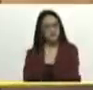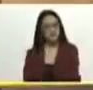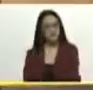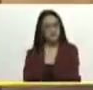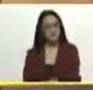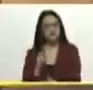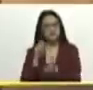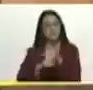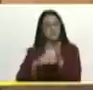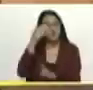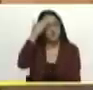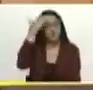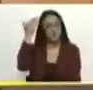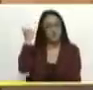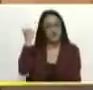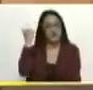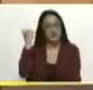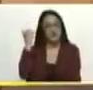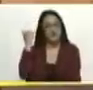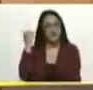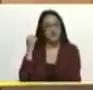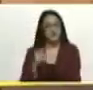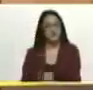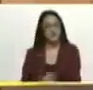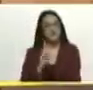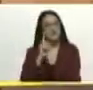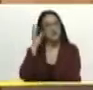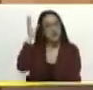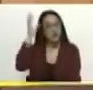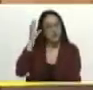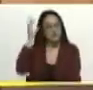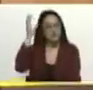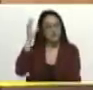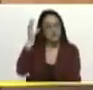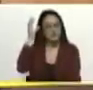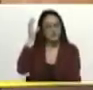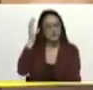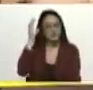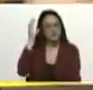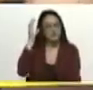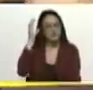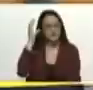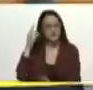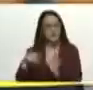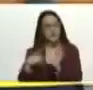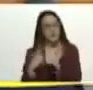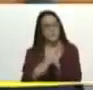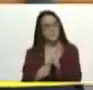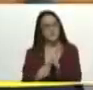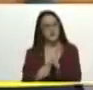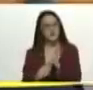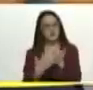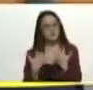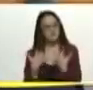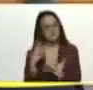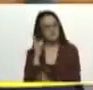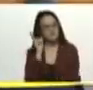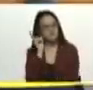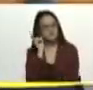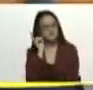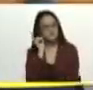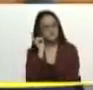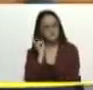prohibido olvidar. Hay que tener conciencia plena de lo que acabamos de